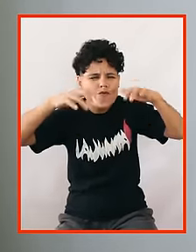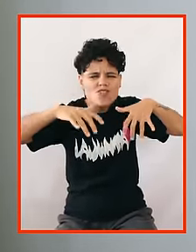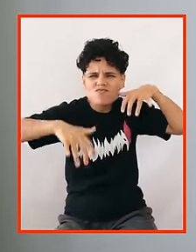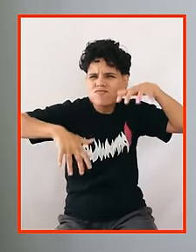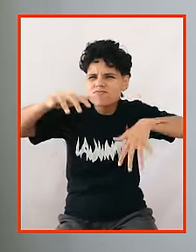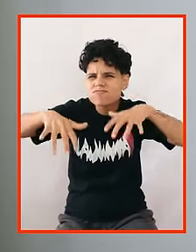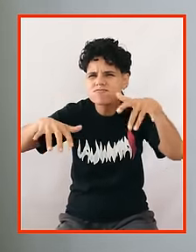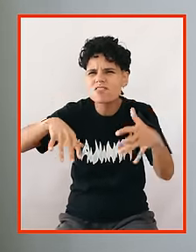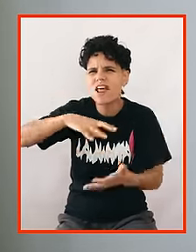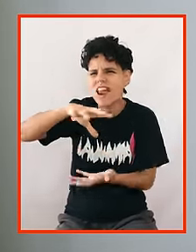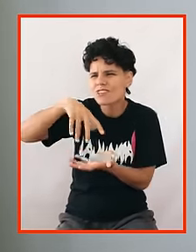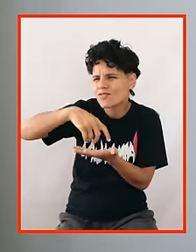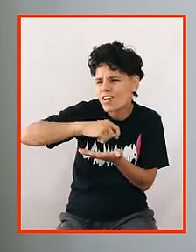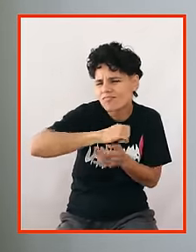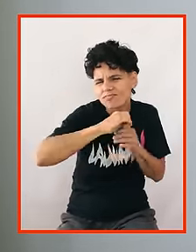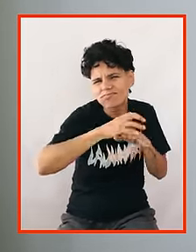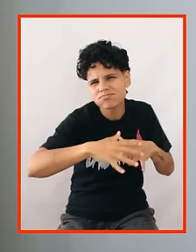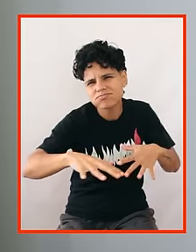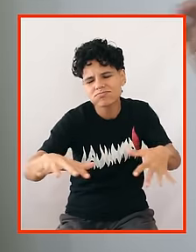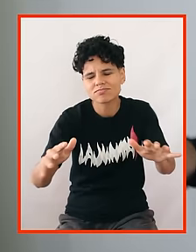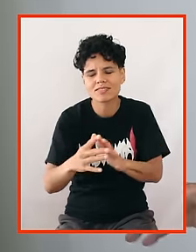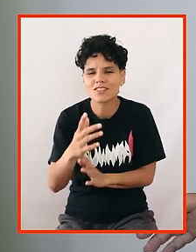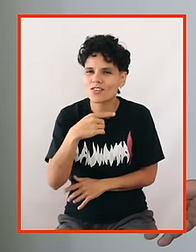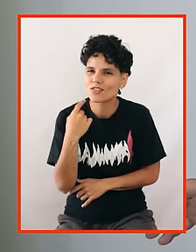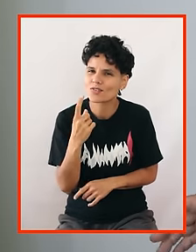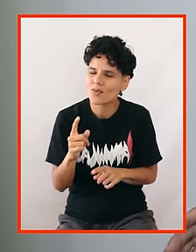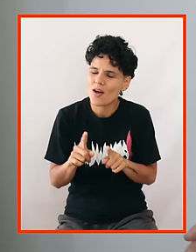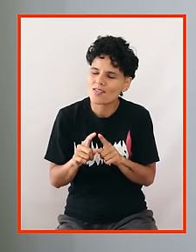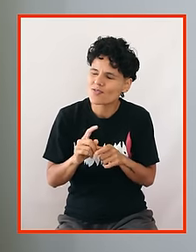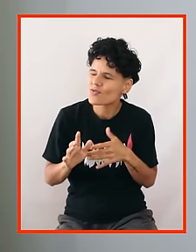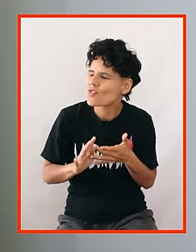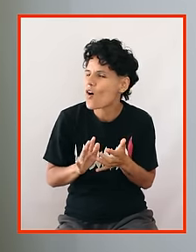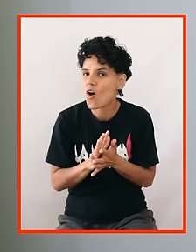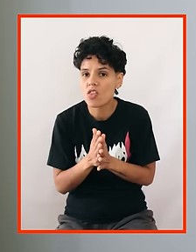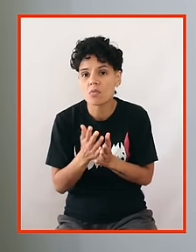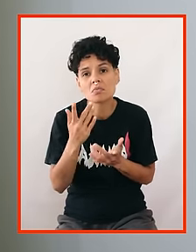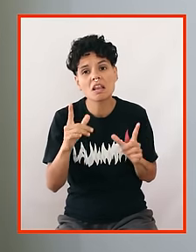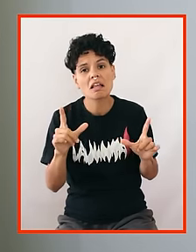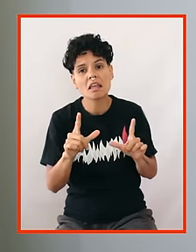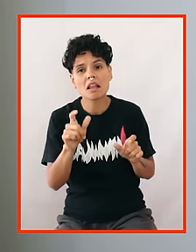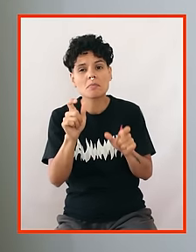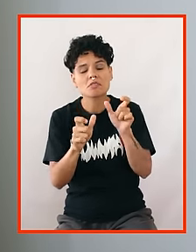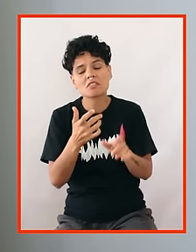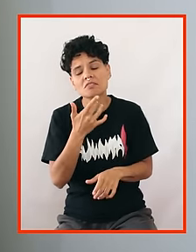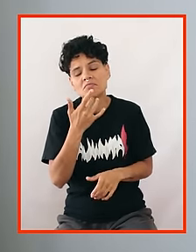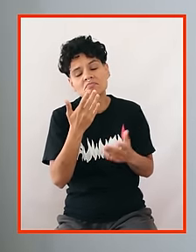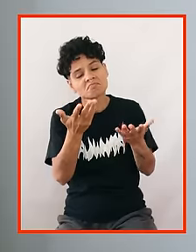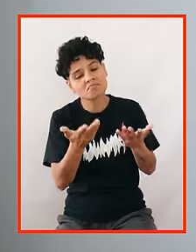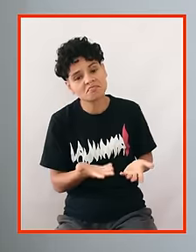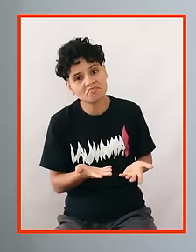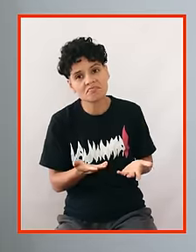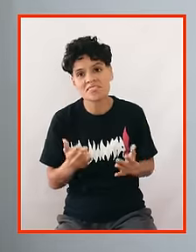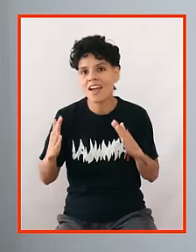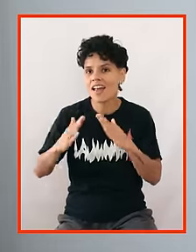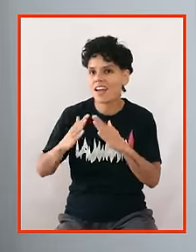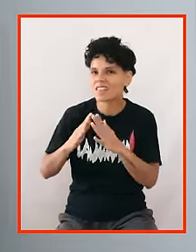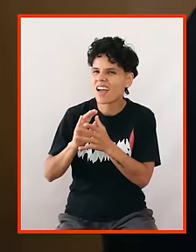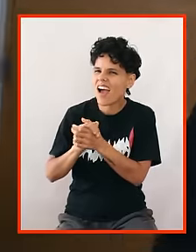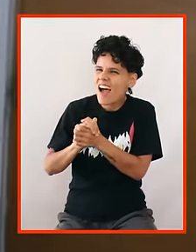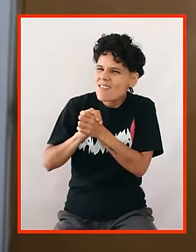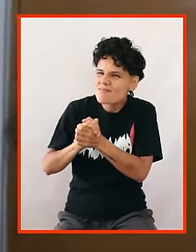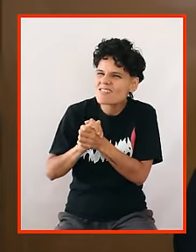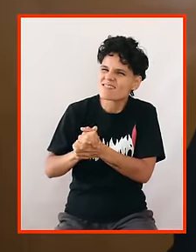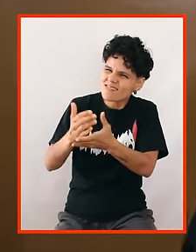sobre la ciudad. Miren, las hemos hecho todas, porque ustedes saben que hay gente para invitar a la tele y hay amigos para invitar a la